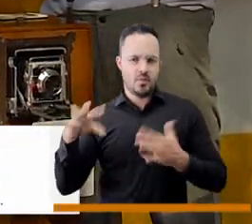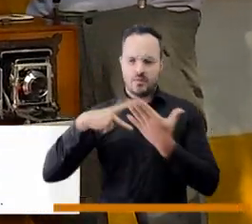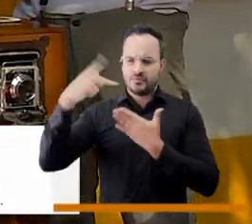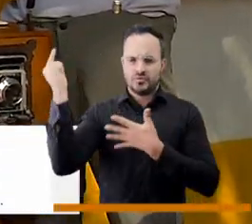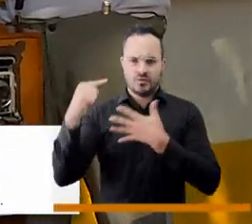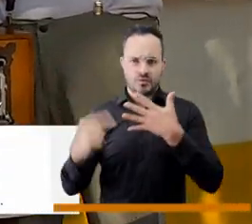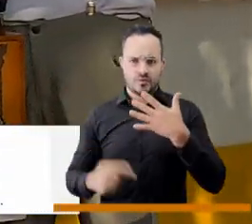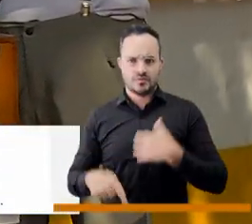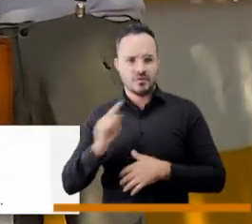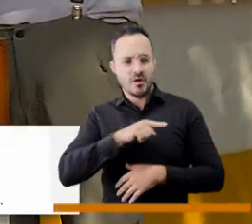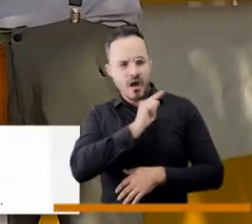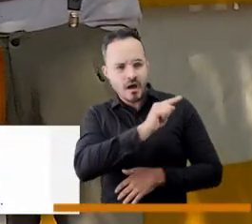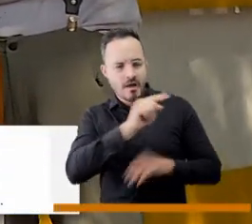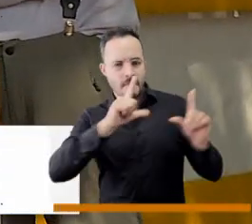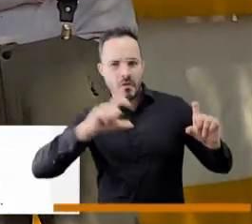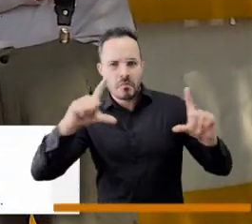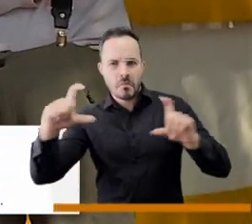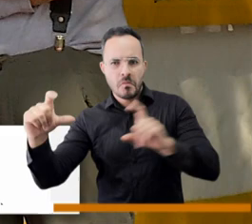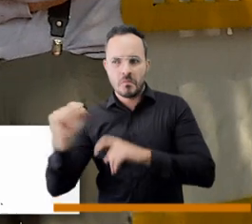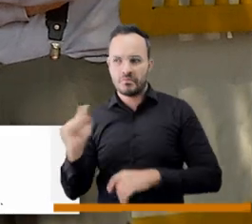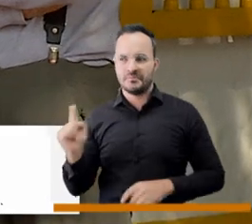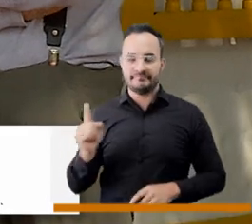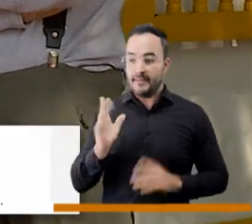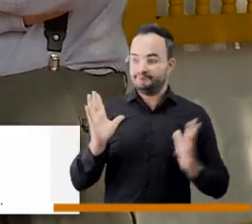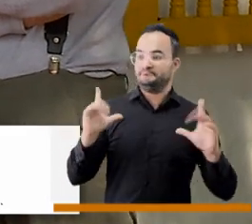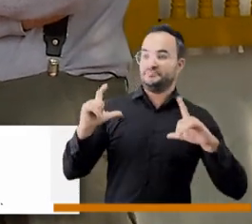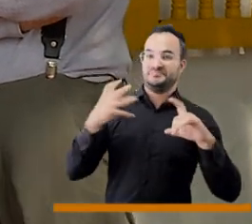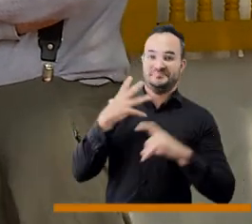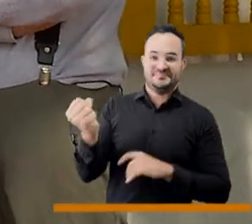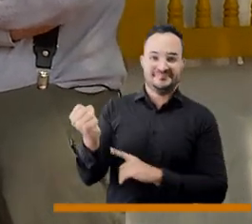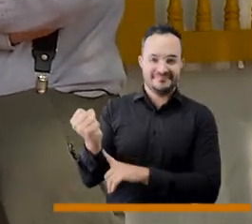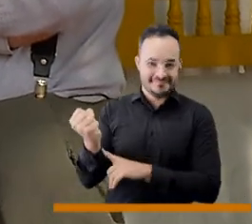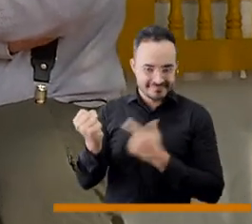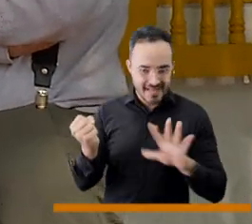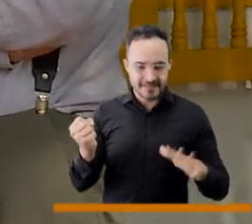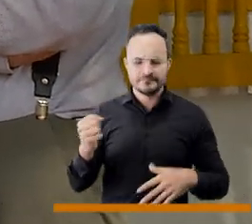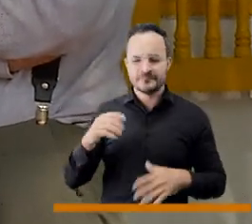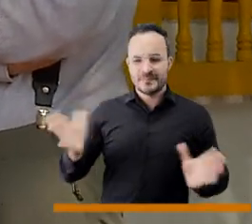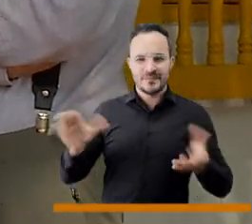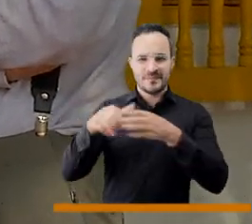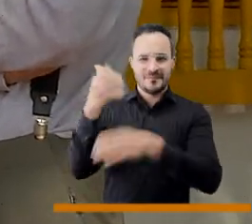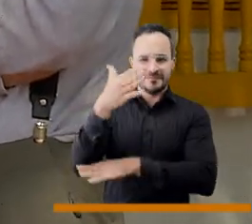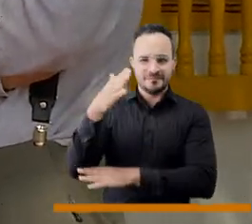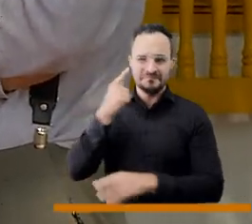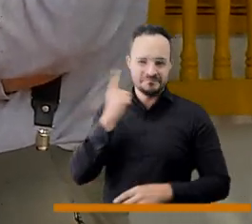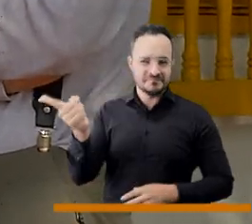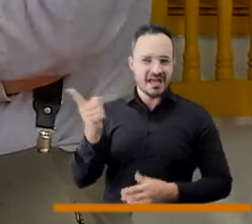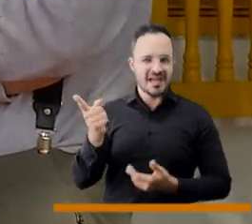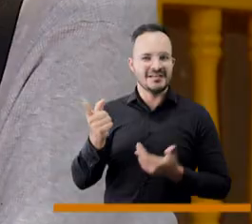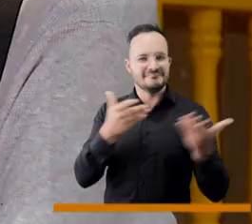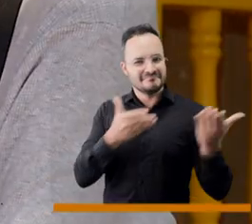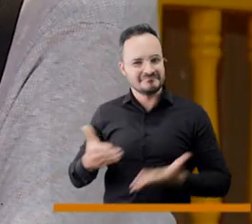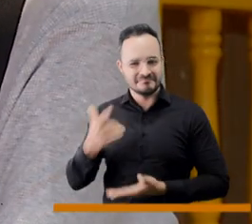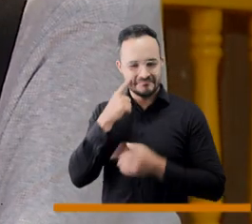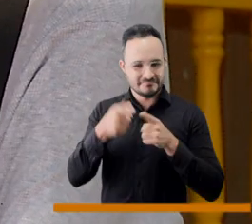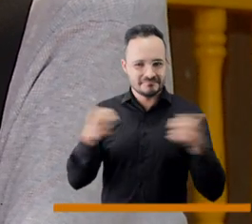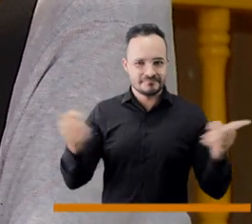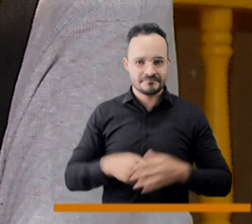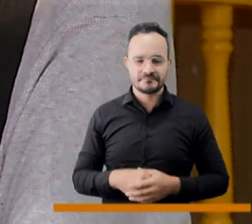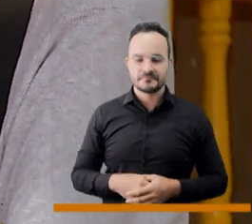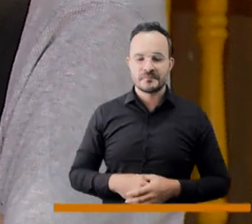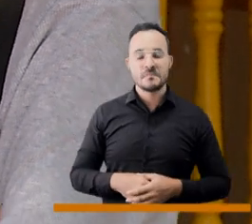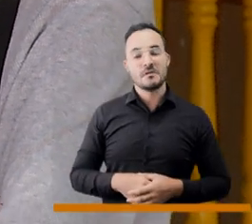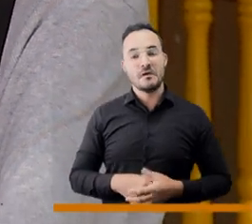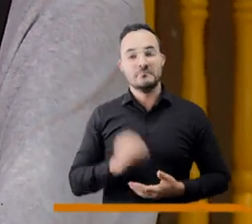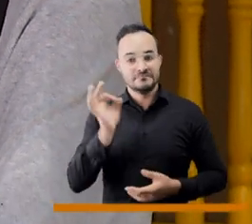distintos proyectos nos ha retratado a su estilo. Aquí en el Pueblito Paisa, Óscar nos recibe. ¿Cómo va eso del poncherazo, Óscar? El